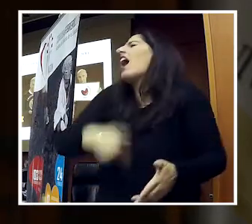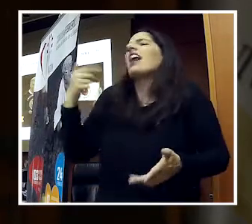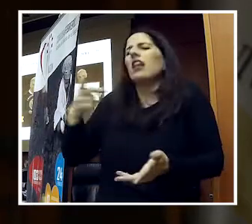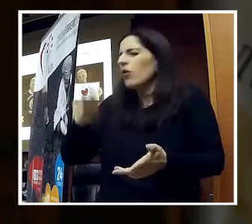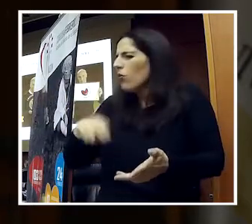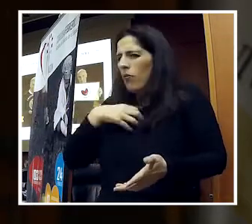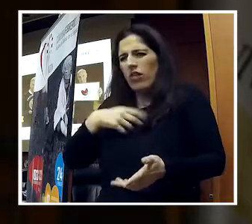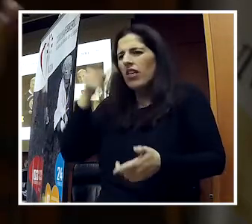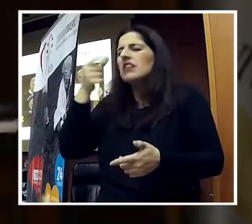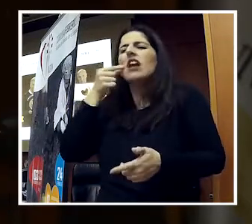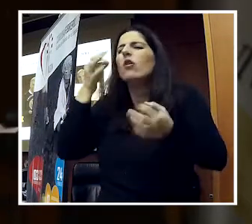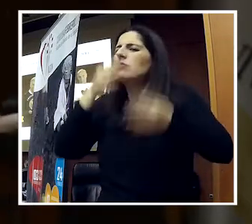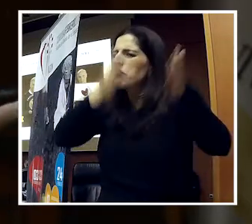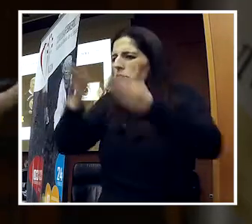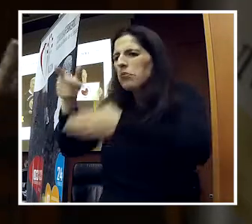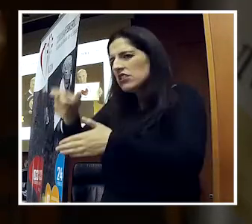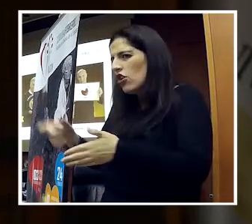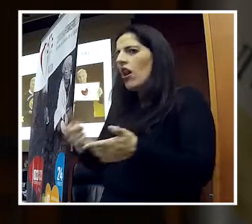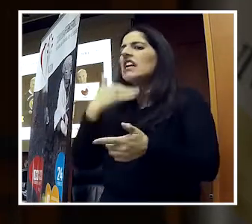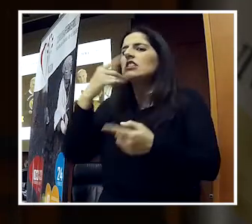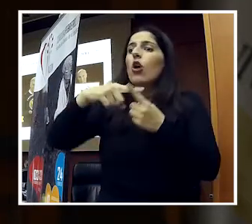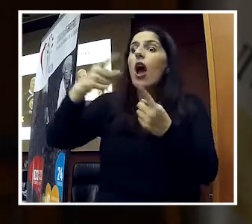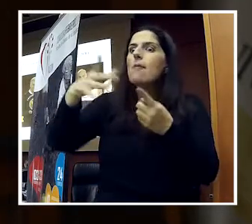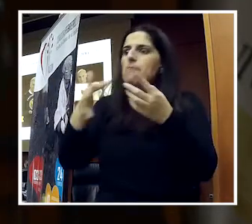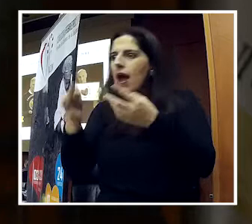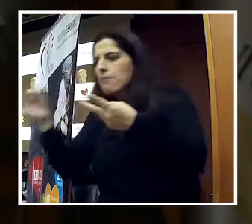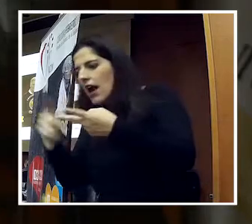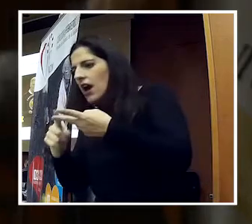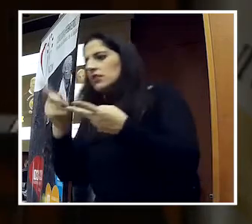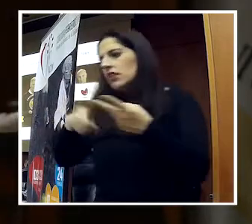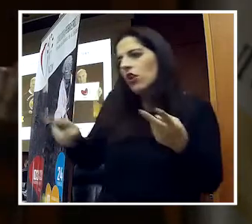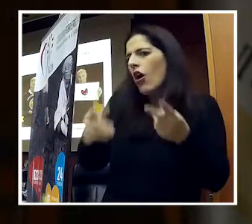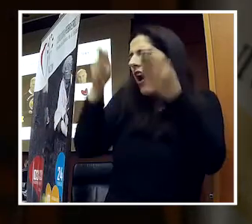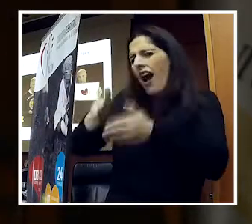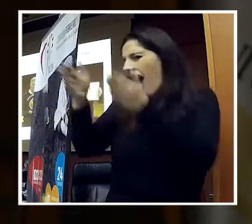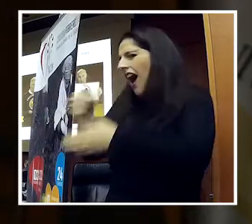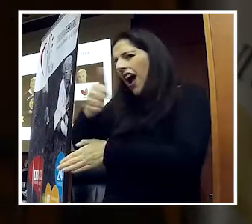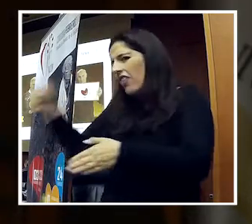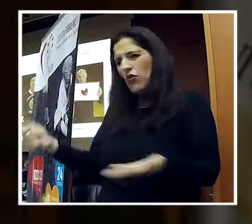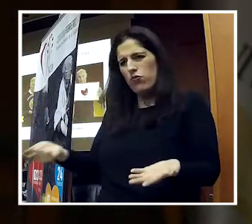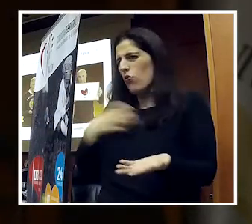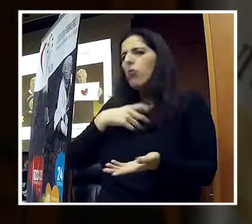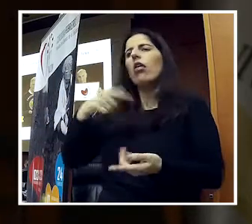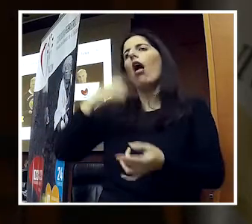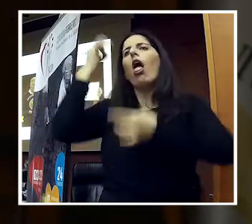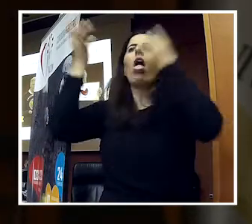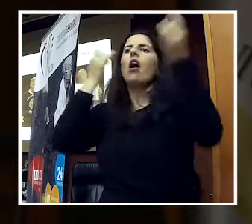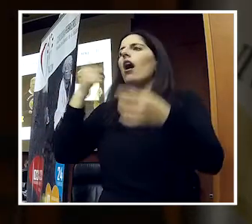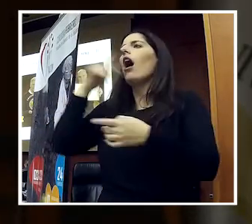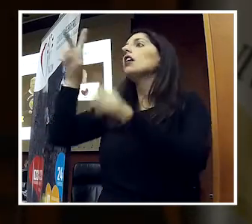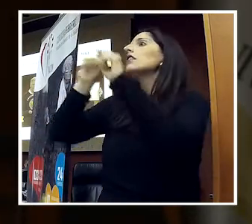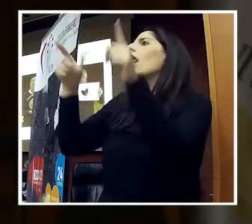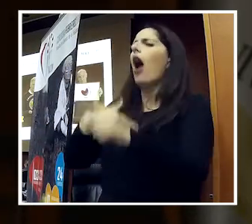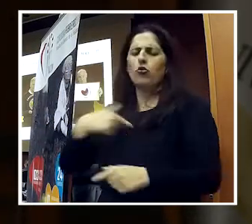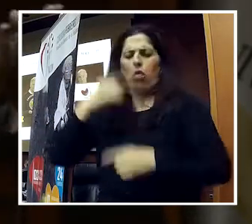230, pero si no tienen ningún otro factor de riesgo, muchos de ellos además tienen un HDL elevado, pues no hay que tratar, al menos farmacológicamente, ¿no?